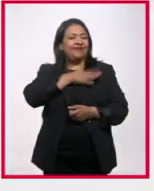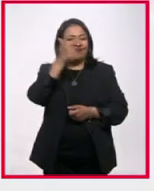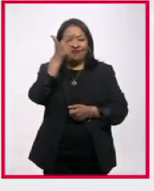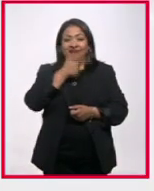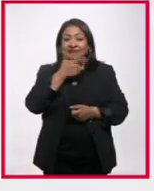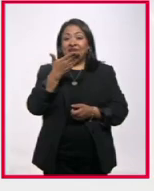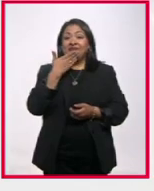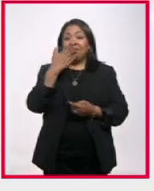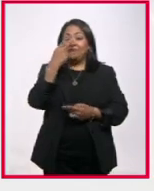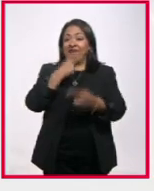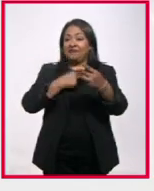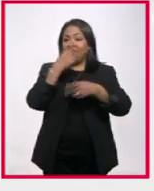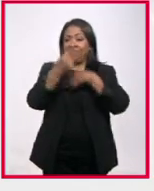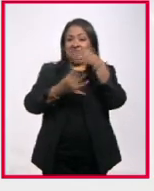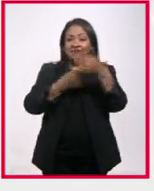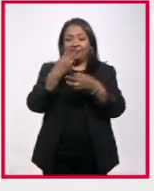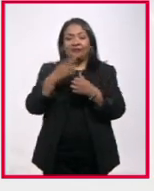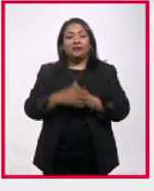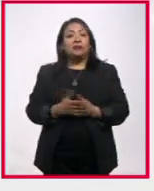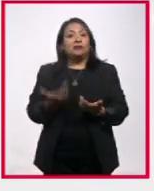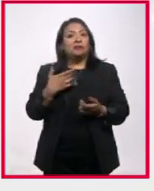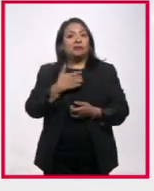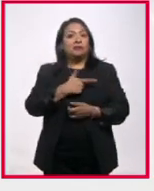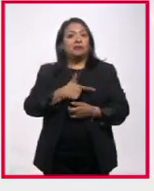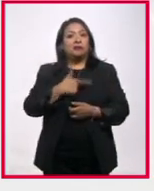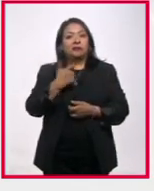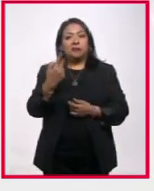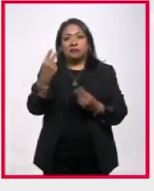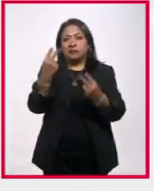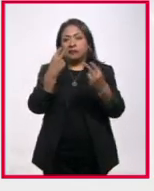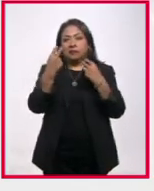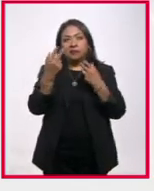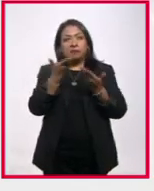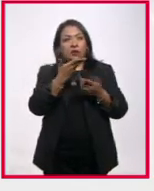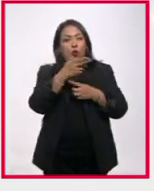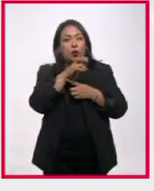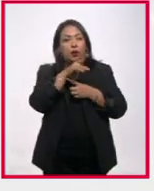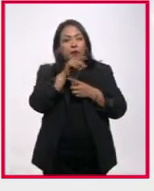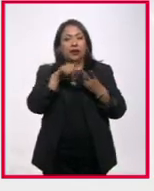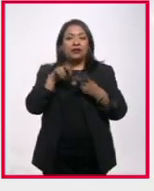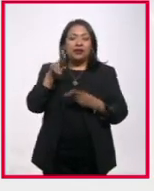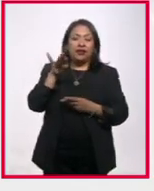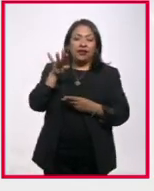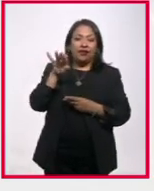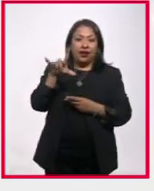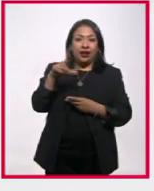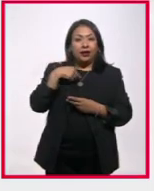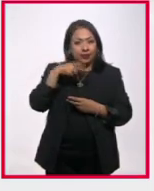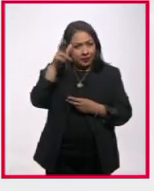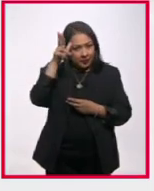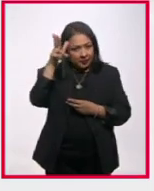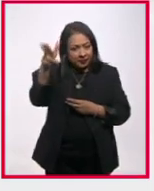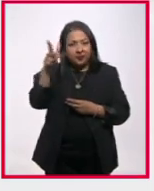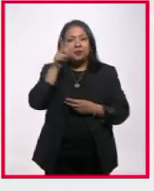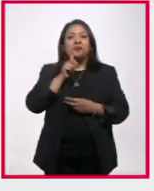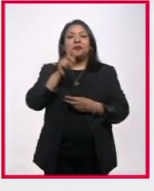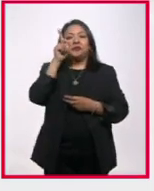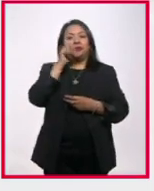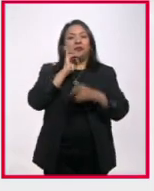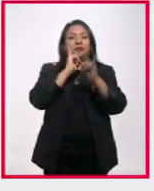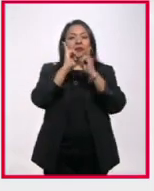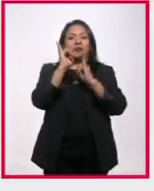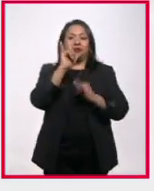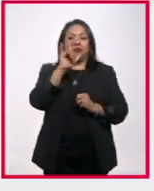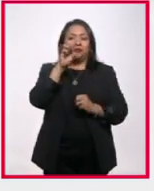¿Qué tal? Muy buenas noches, bienvenidos a Noticias 22. Qué gusto recibirlos, qué gusto estar con Juan Manuel Rodríguez, con Rafael García Villegas. Hola, Laura Regis, en